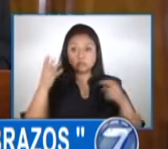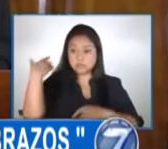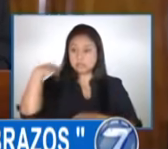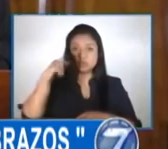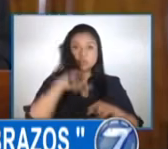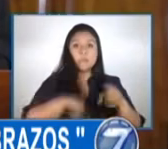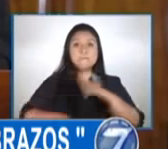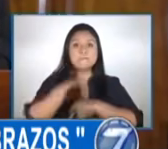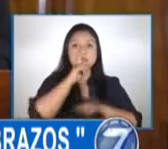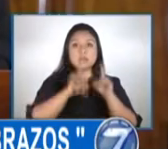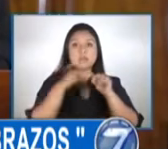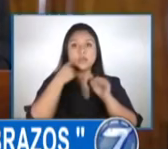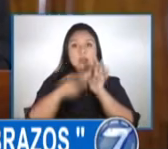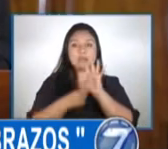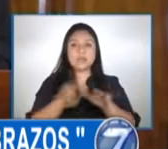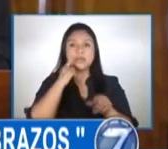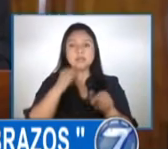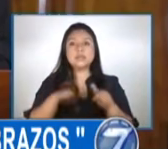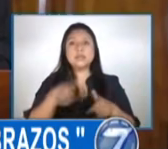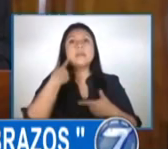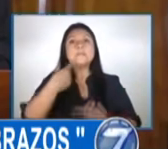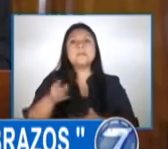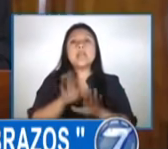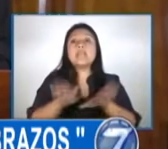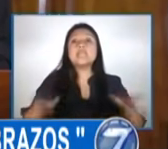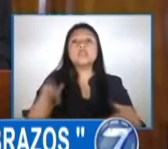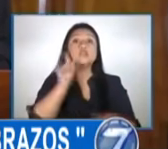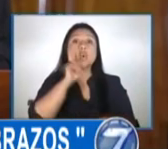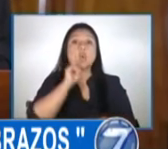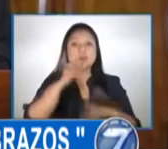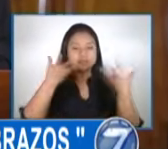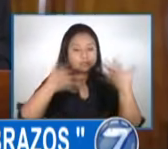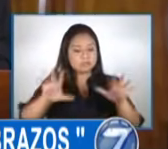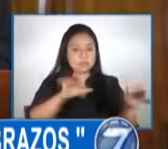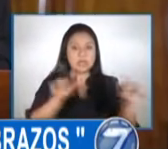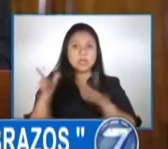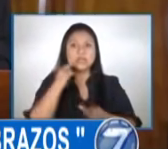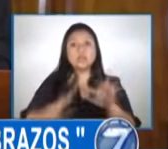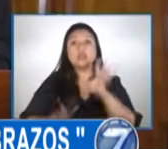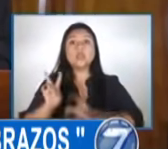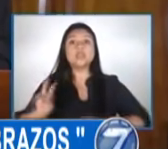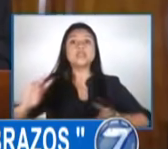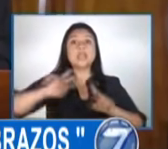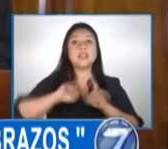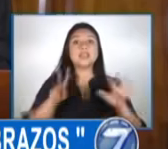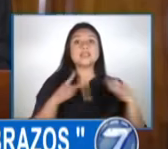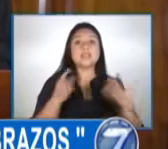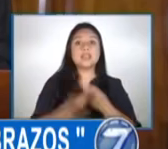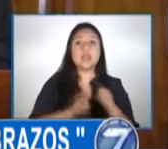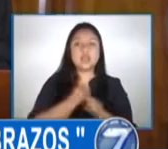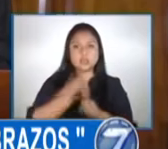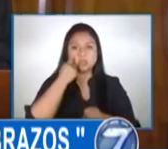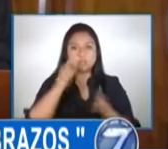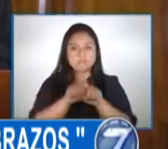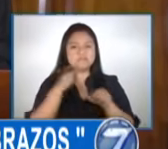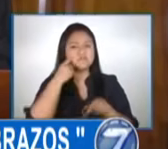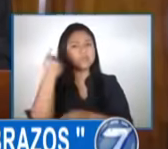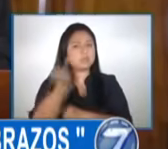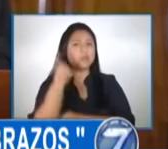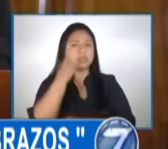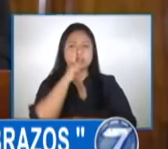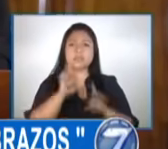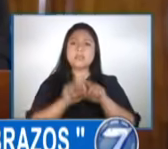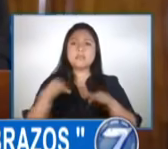hemos habilitado ya el registro de vacunación para niños y jóvenes mayores de 12 años. Estamos por recibir un número importante de vacunas